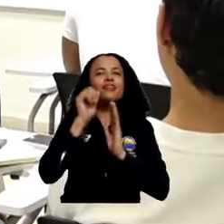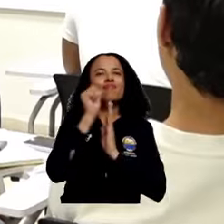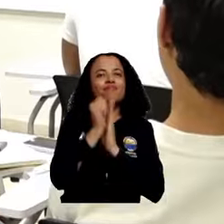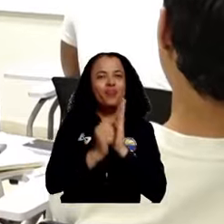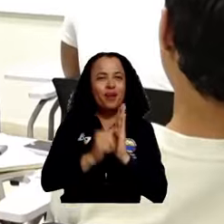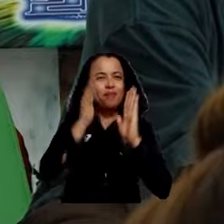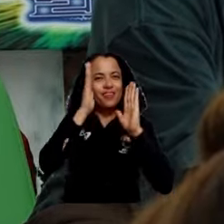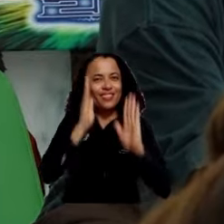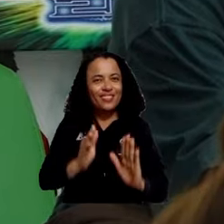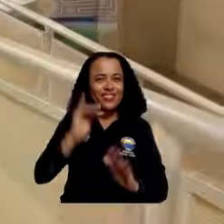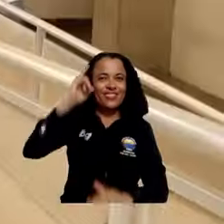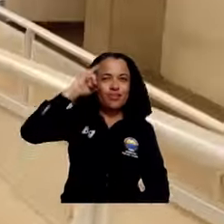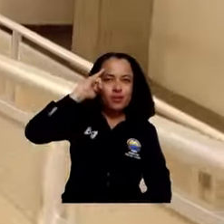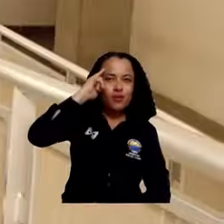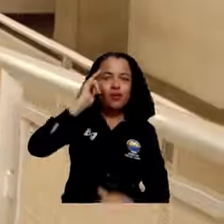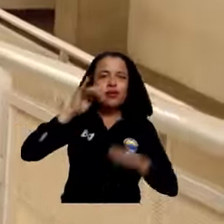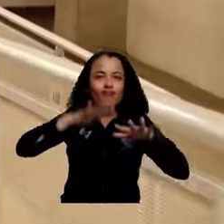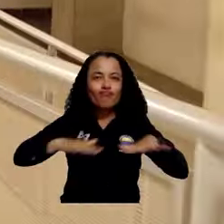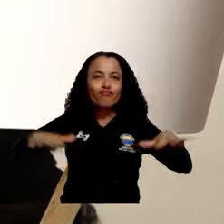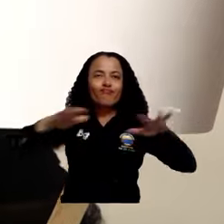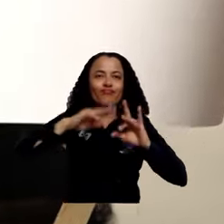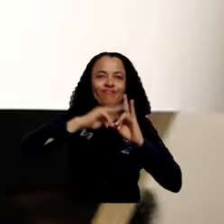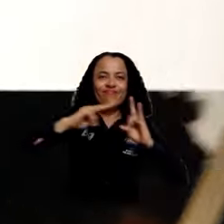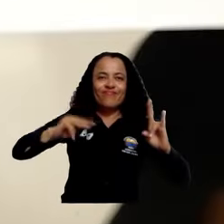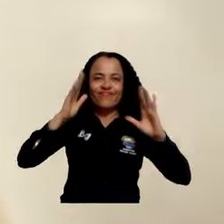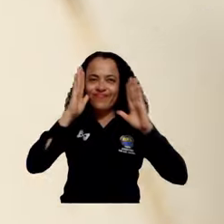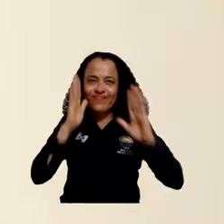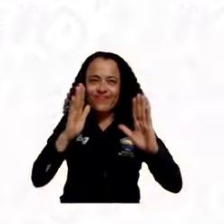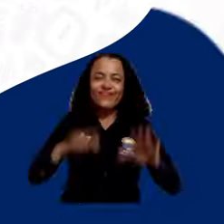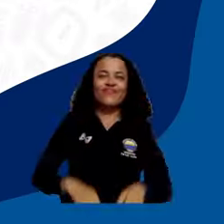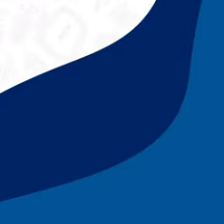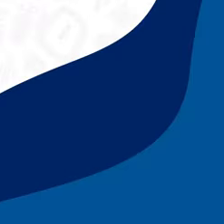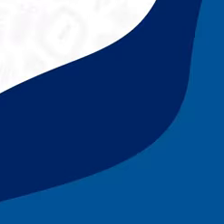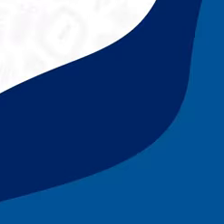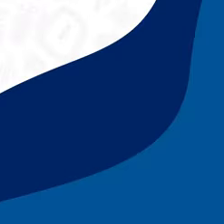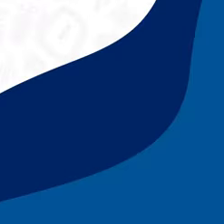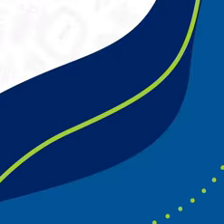el programa de atención psicológica se tomó el campus Unimagdalena.